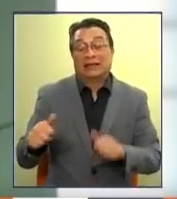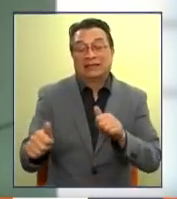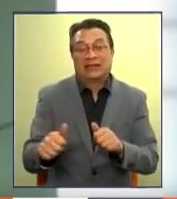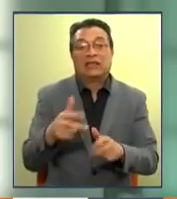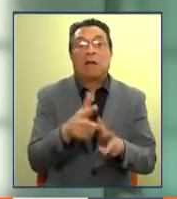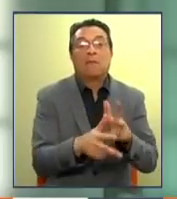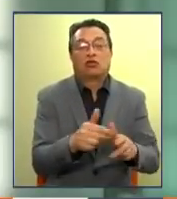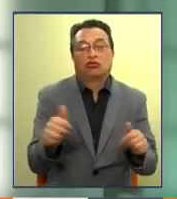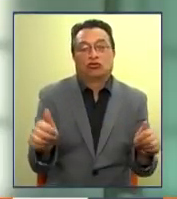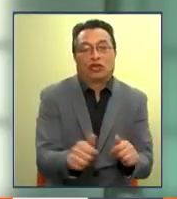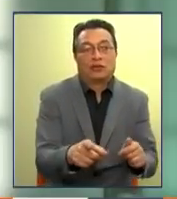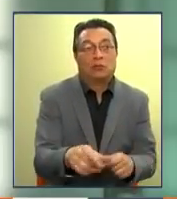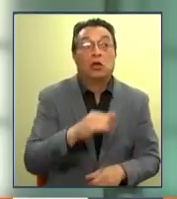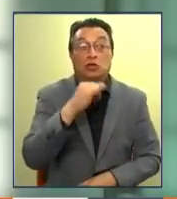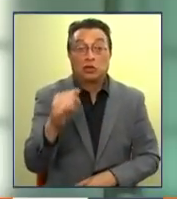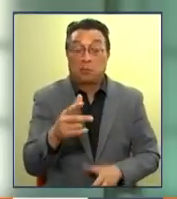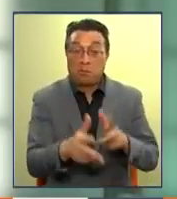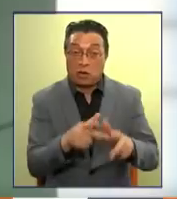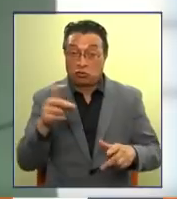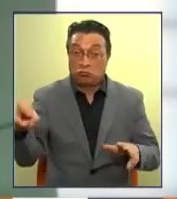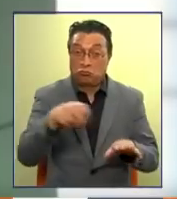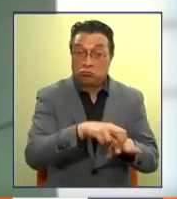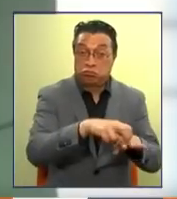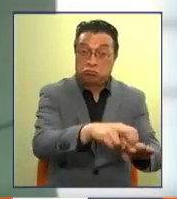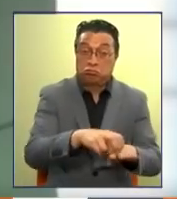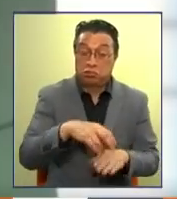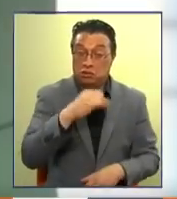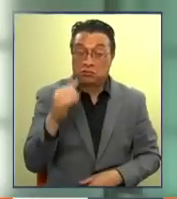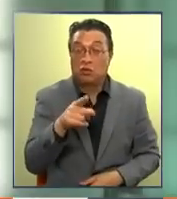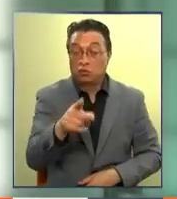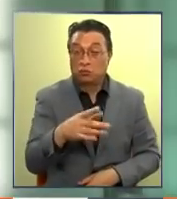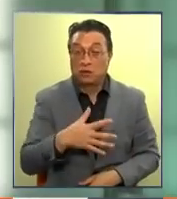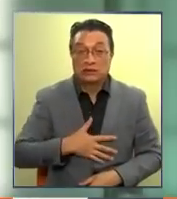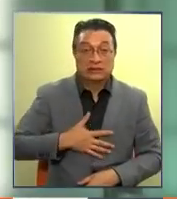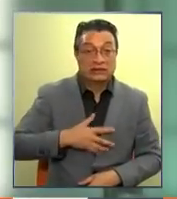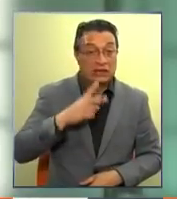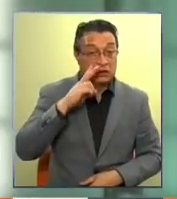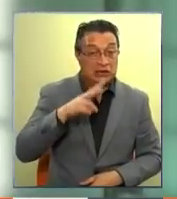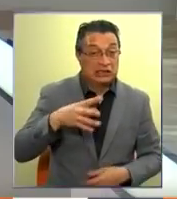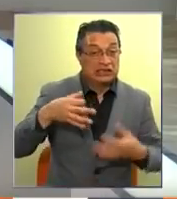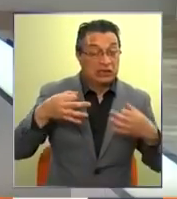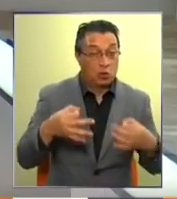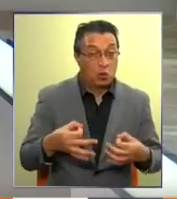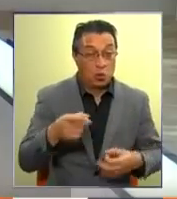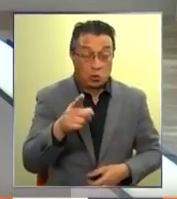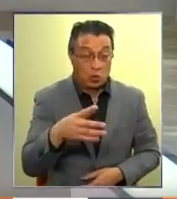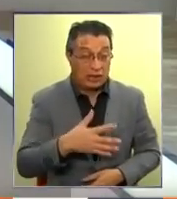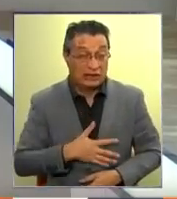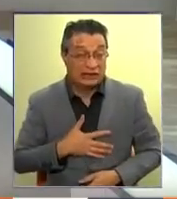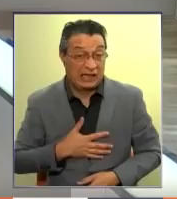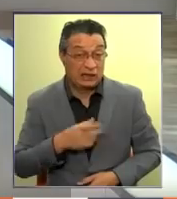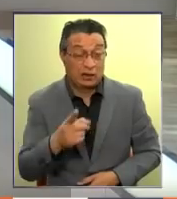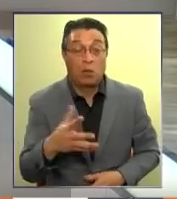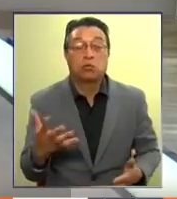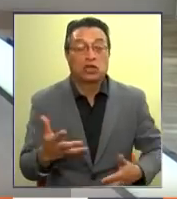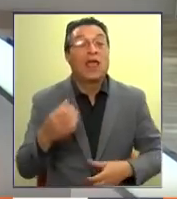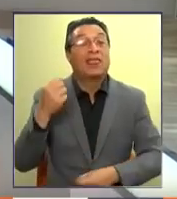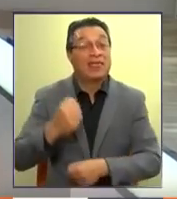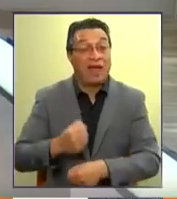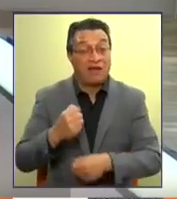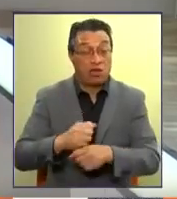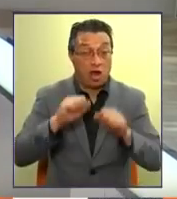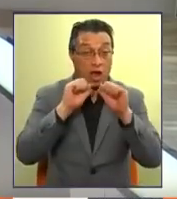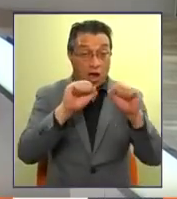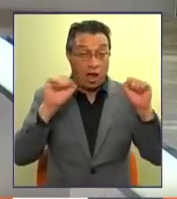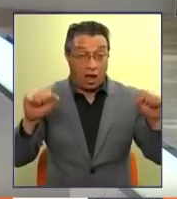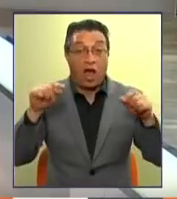metro. Así que siempre se moviliza en metro. Y se lo pregunto por si no le da cierta inseguridad, porque precisamente hoy día los trabajadores que se manifestaron